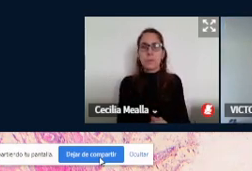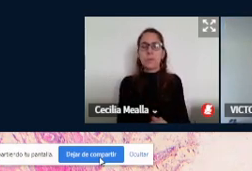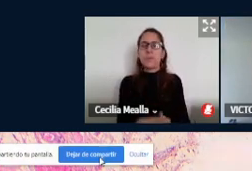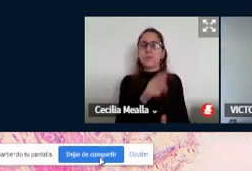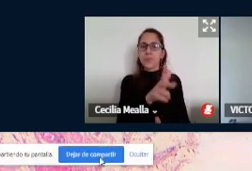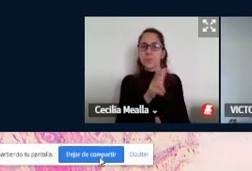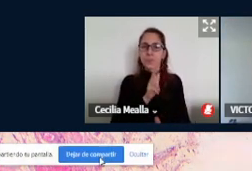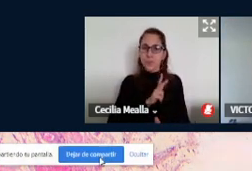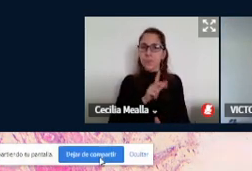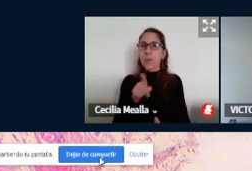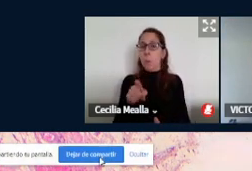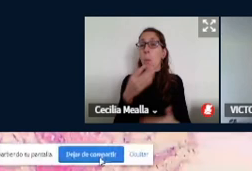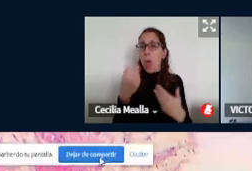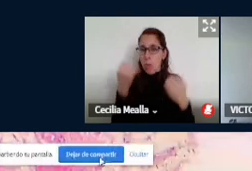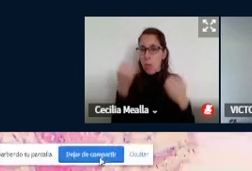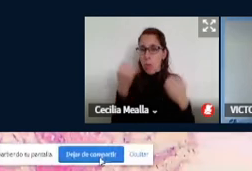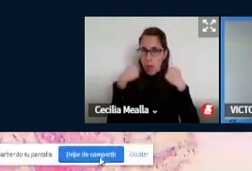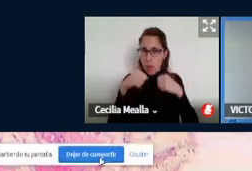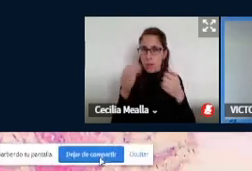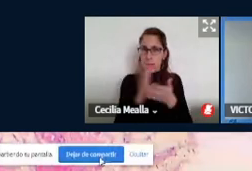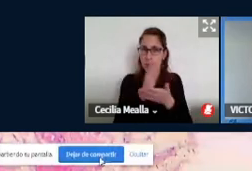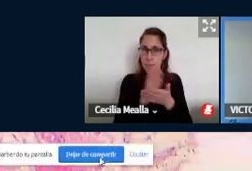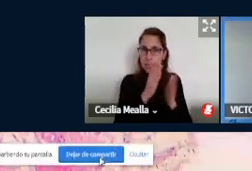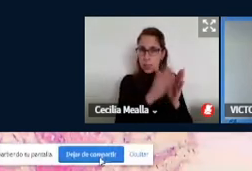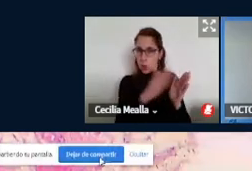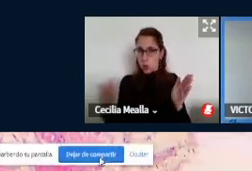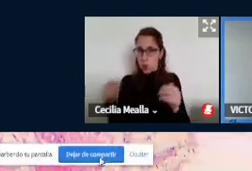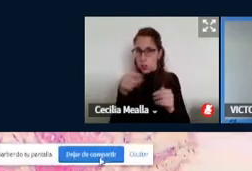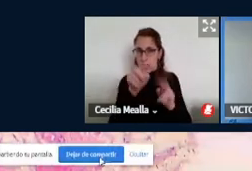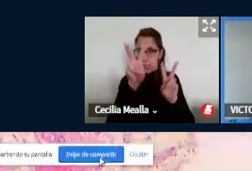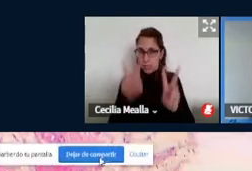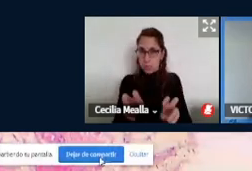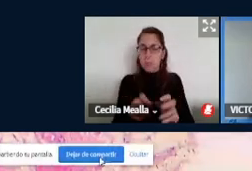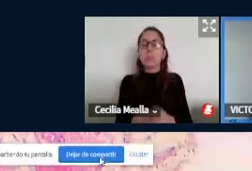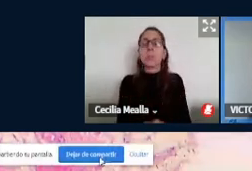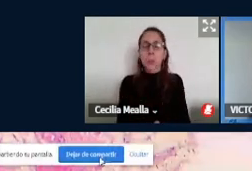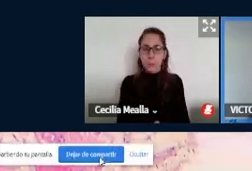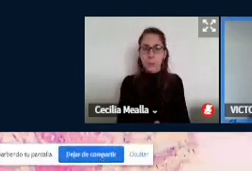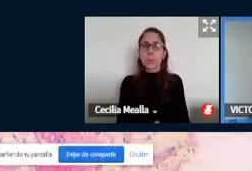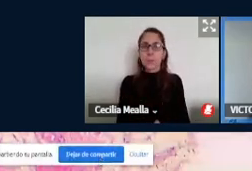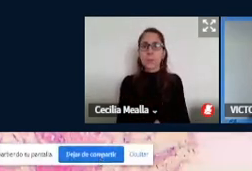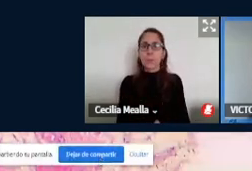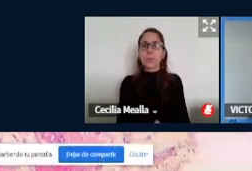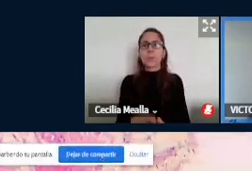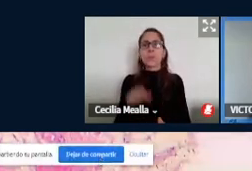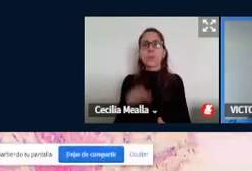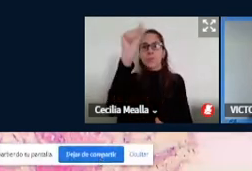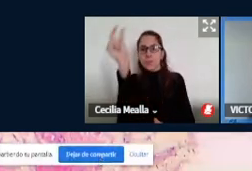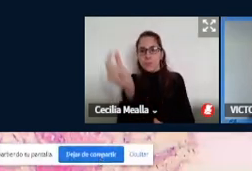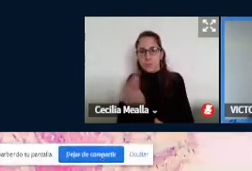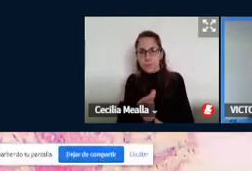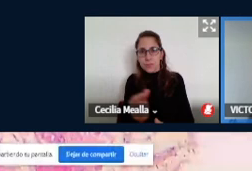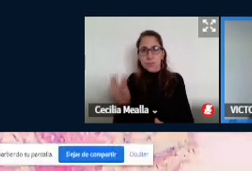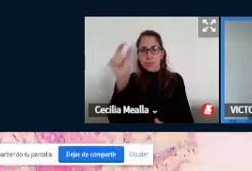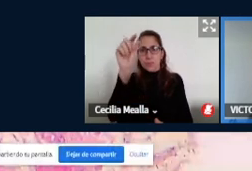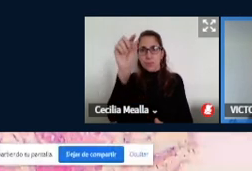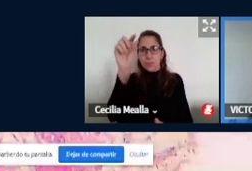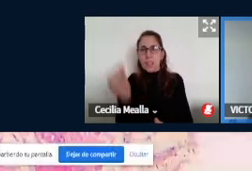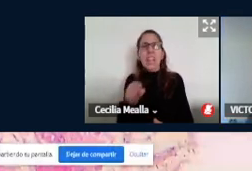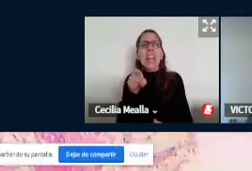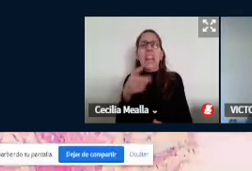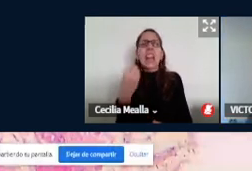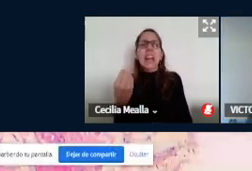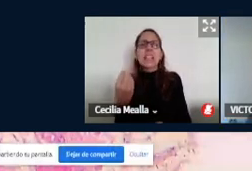y dice si lo podemos repasar. Bueno, a ver, díganme, ¿esto qué sería? ¿Arteria o